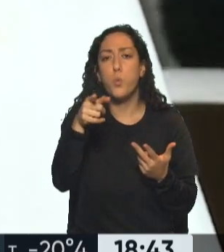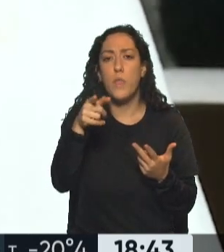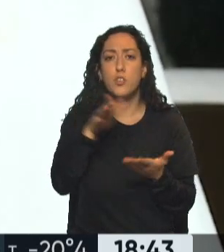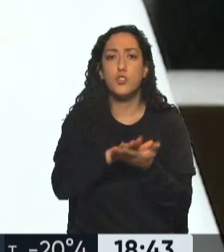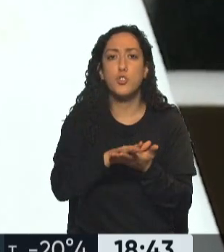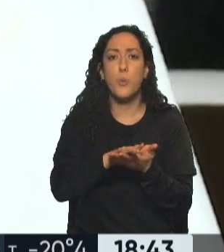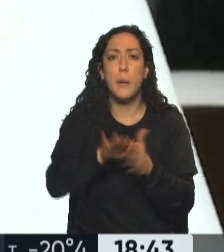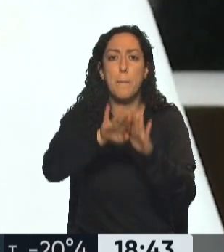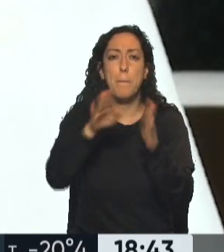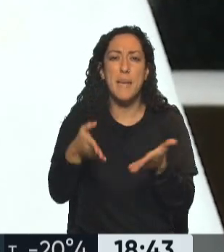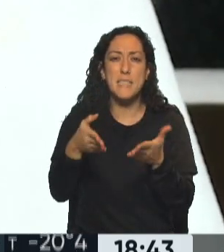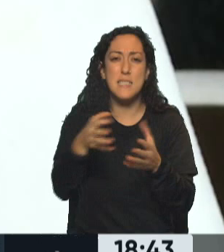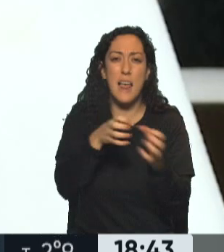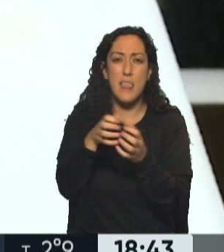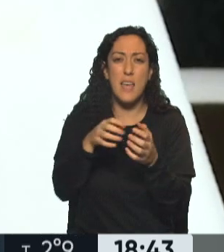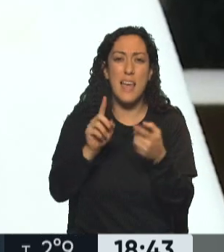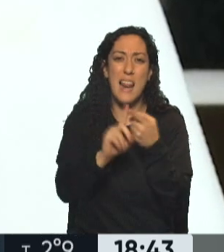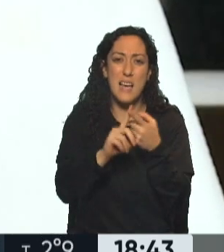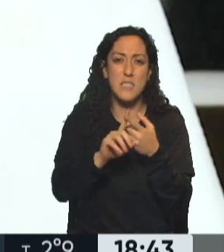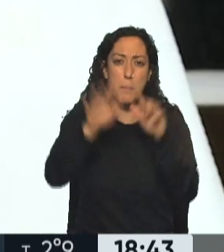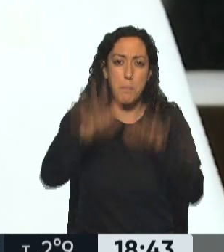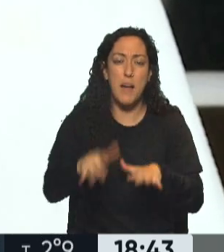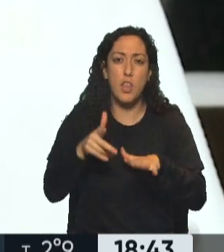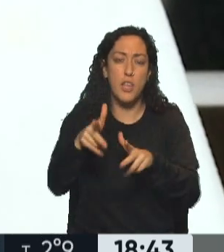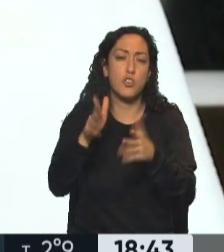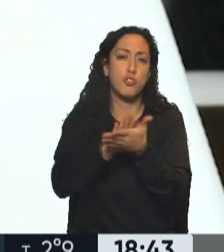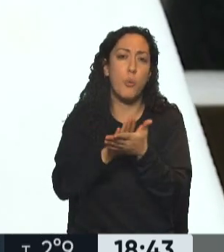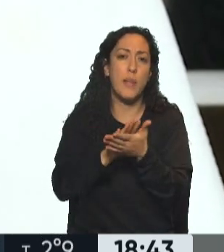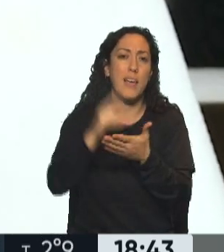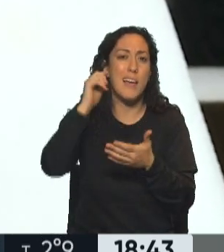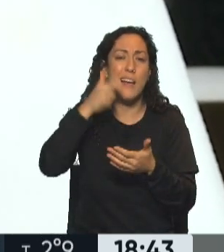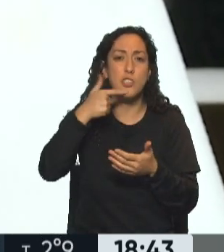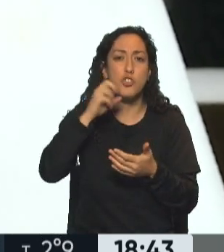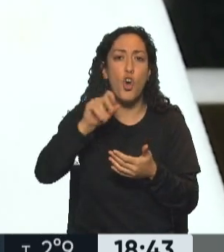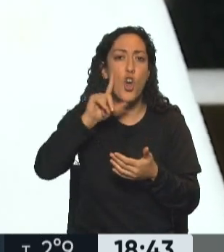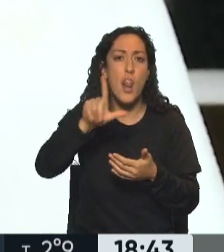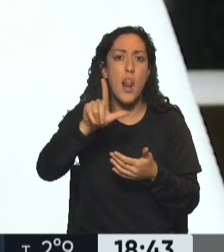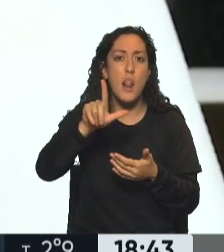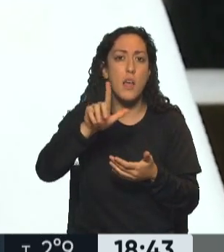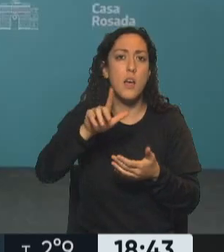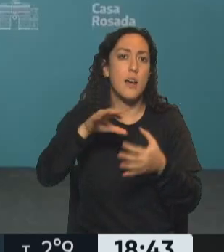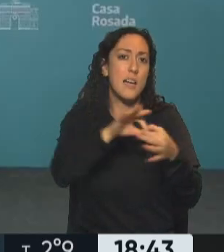mesa de enlace por la falta de gasoil que afecta al transporte de carga. Gracias.